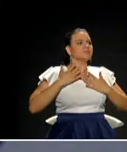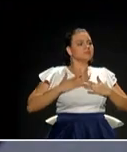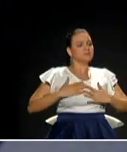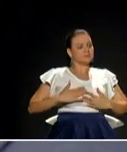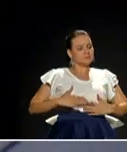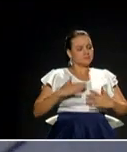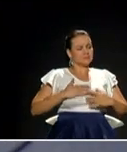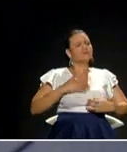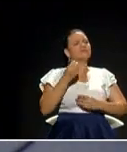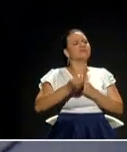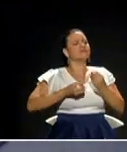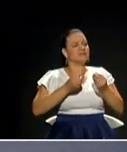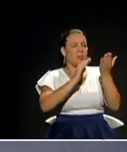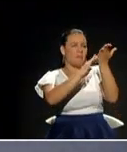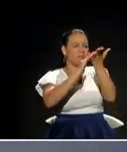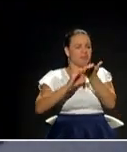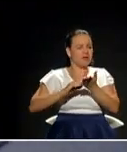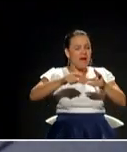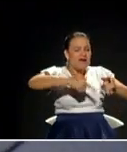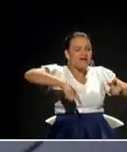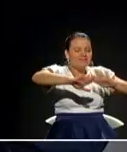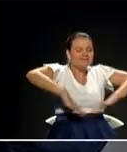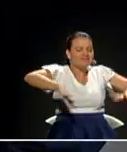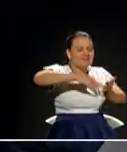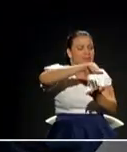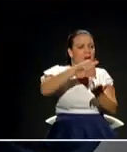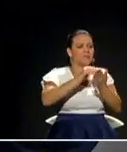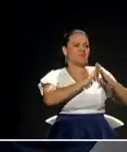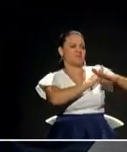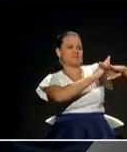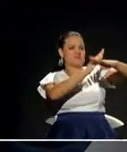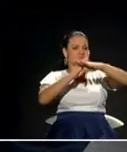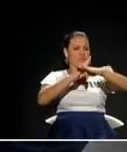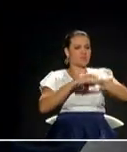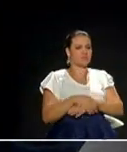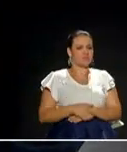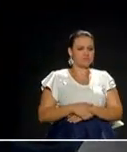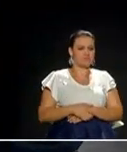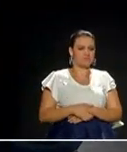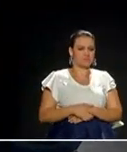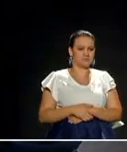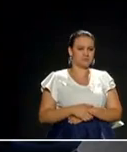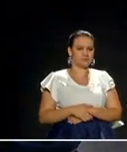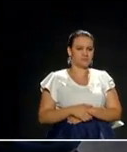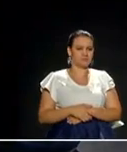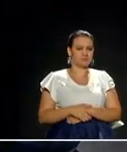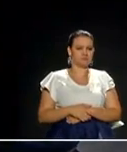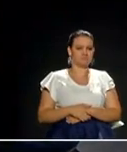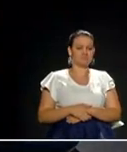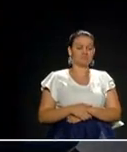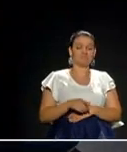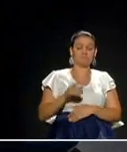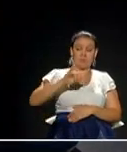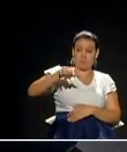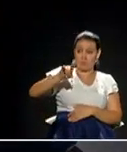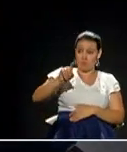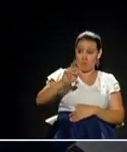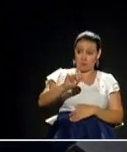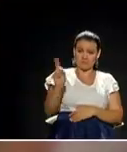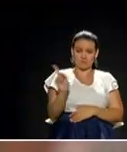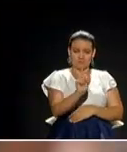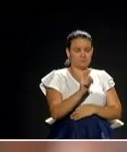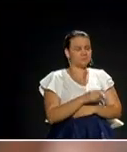hacer del centro el sitio más seguro del candidato cuando habitual derrama sobre el centro su réplica víctor que hace un tipo